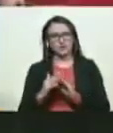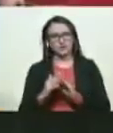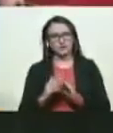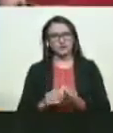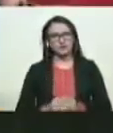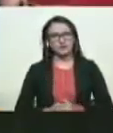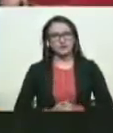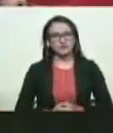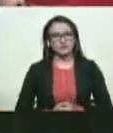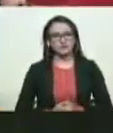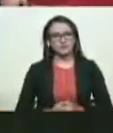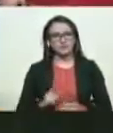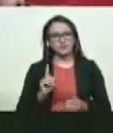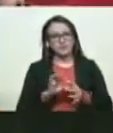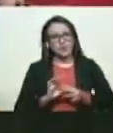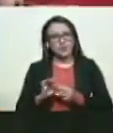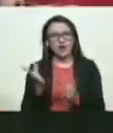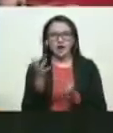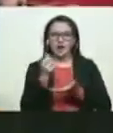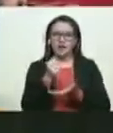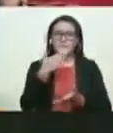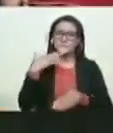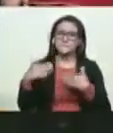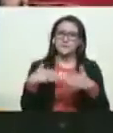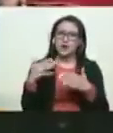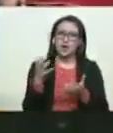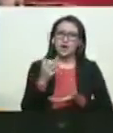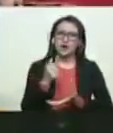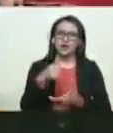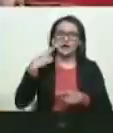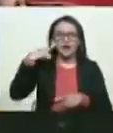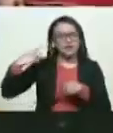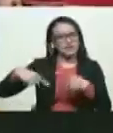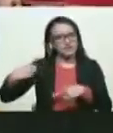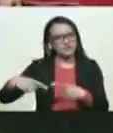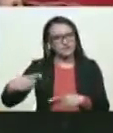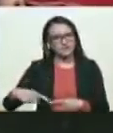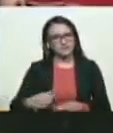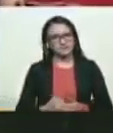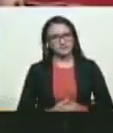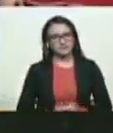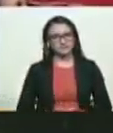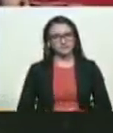tenemos que unir los clave y mejorarlos claves cada día más